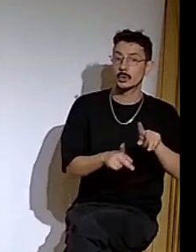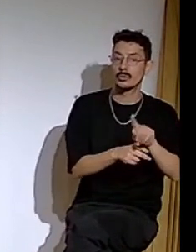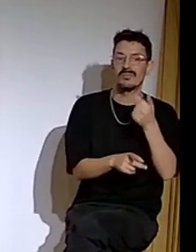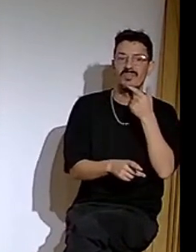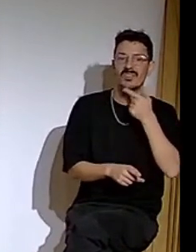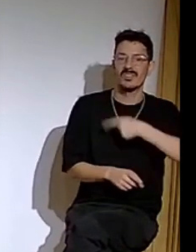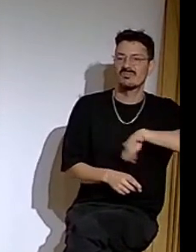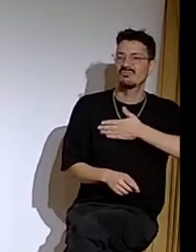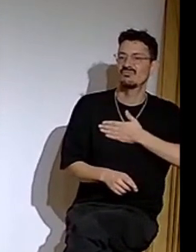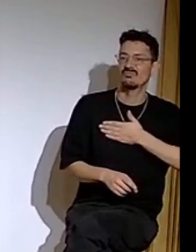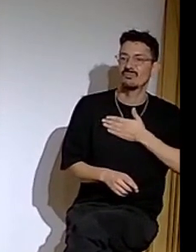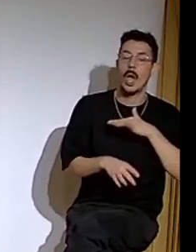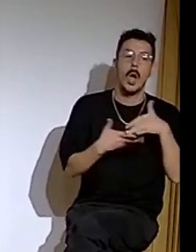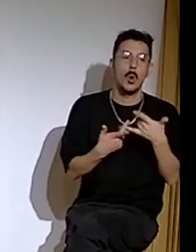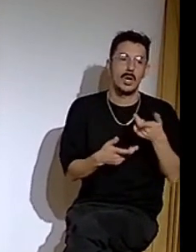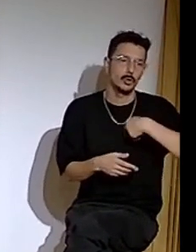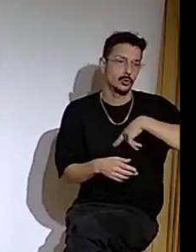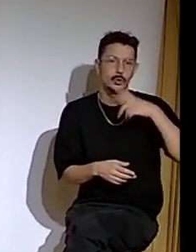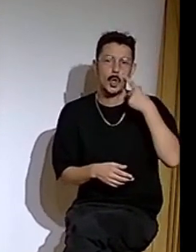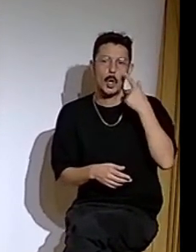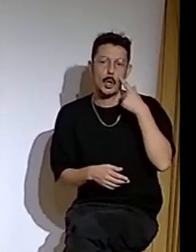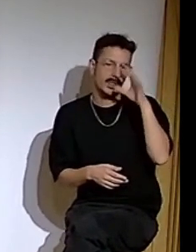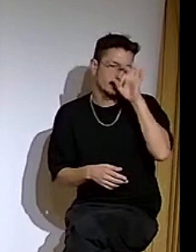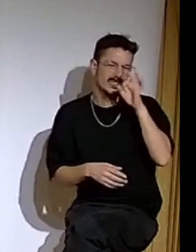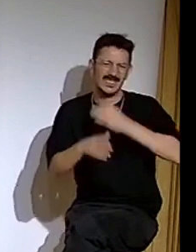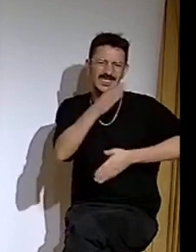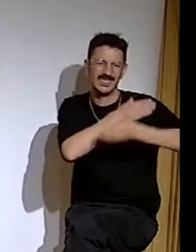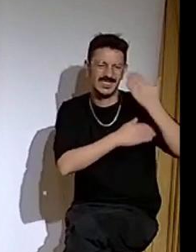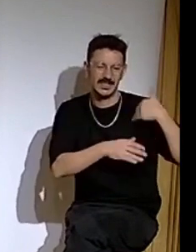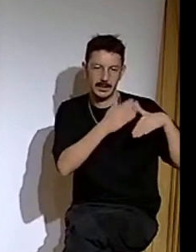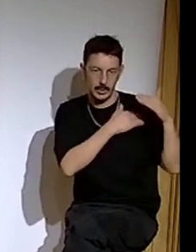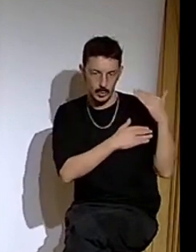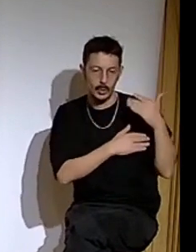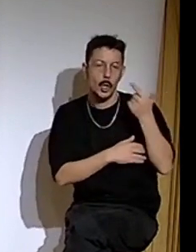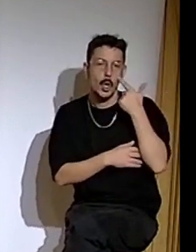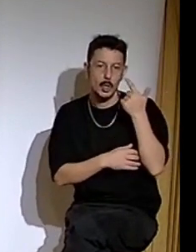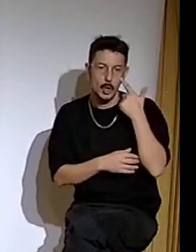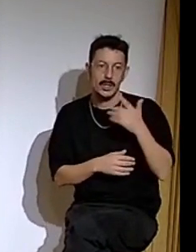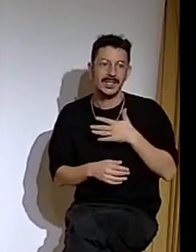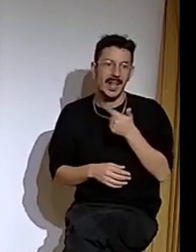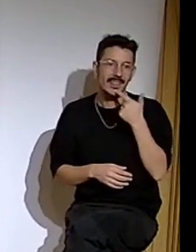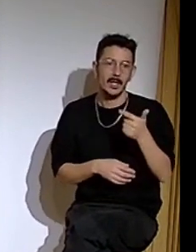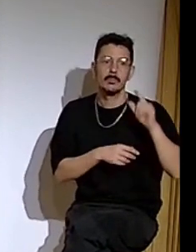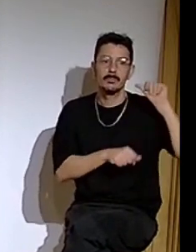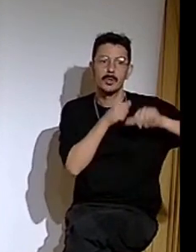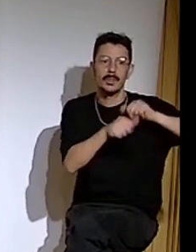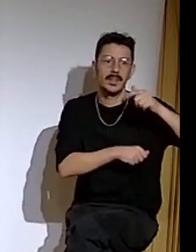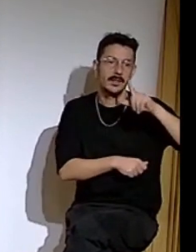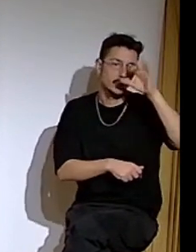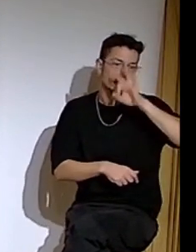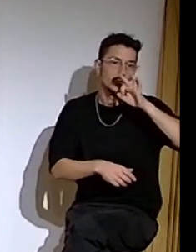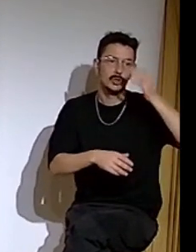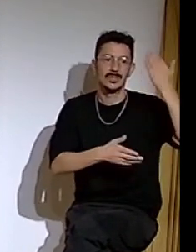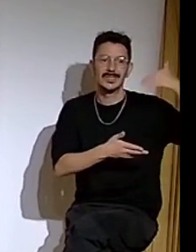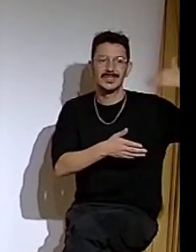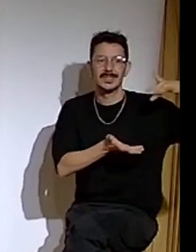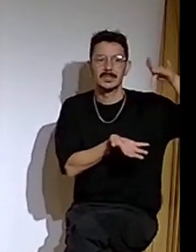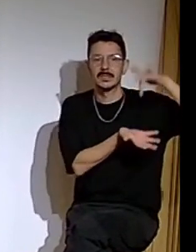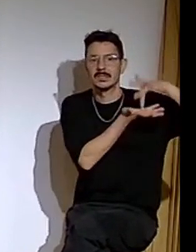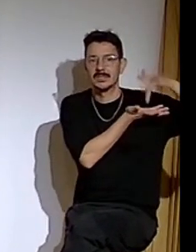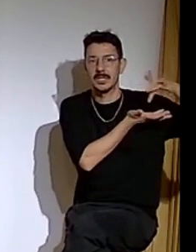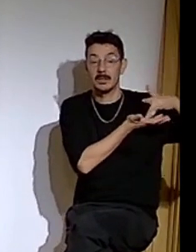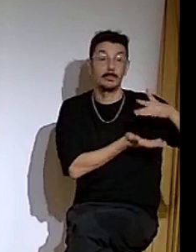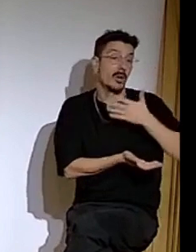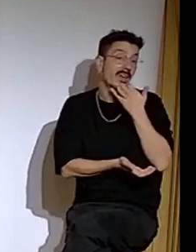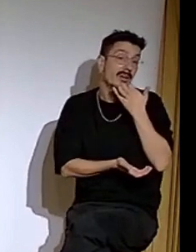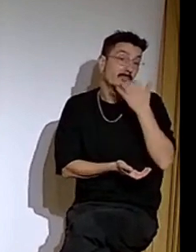a lo largo de los siglos No no es un proceso es un proceso de siglos En lo que hoy conocemos